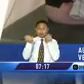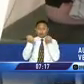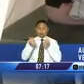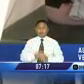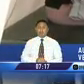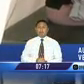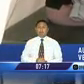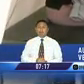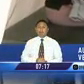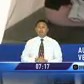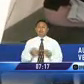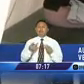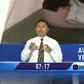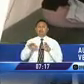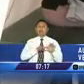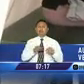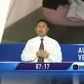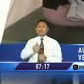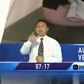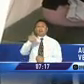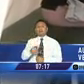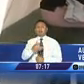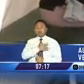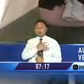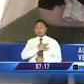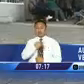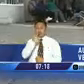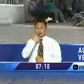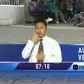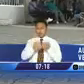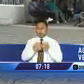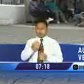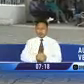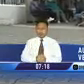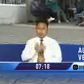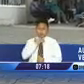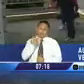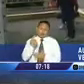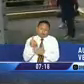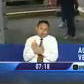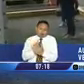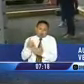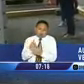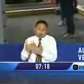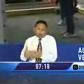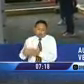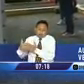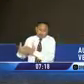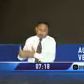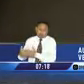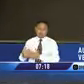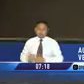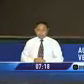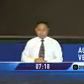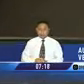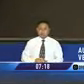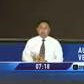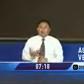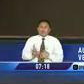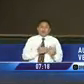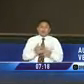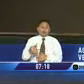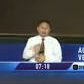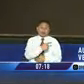Además, señala que para los pacientes con sintomatología respiratoria, el aislamiento debería ser la disposición prioritaria, independientemente